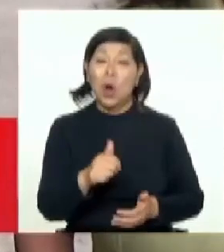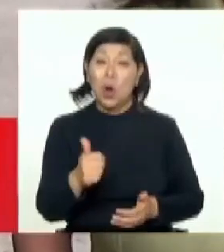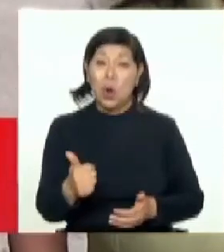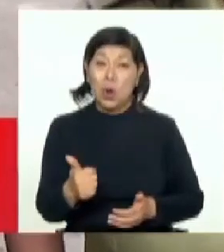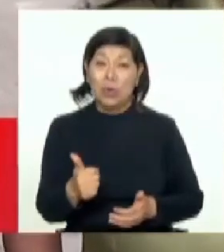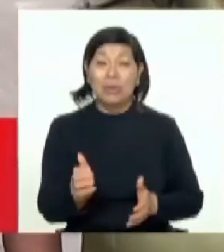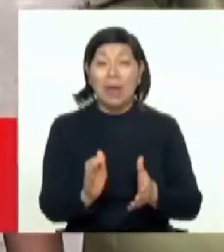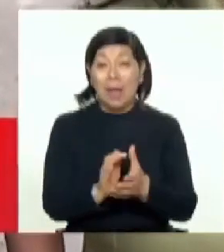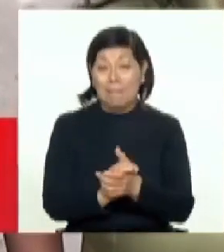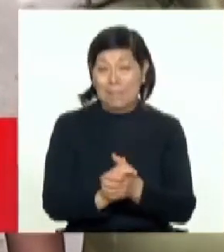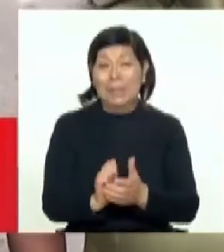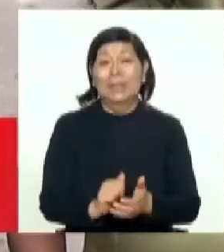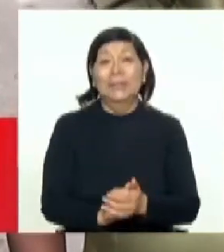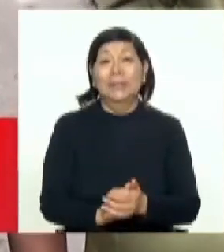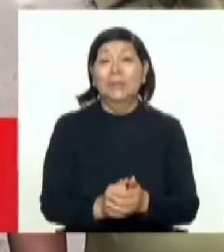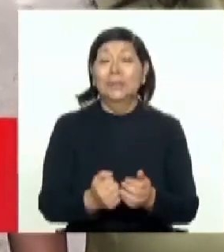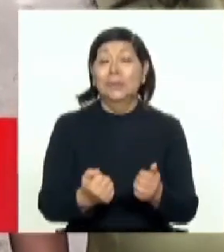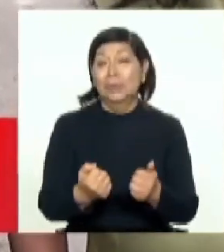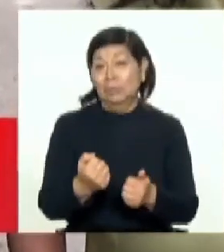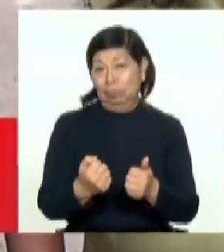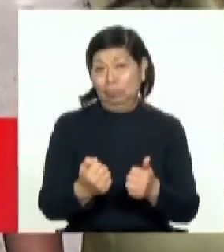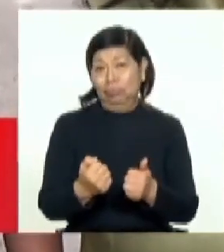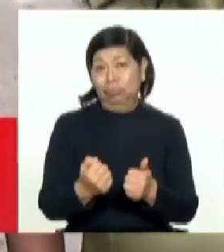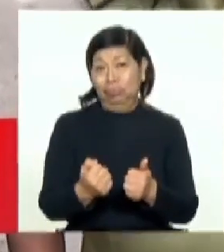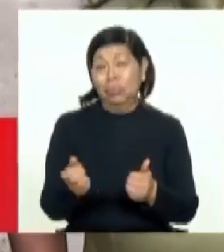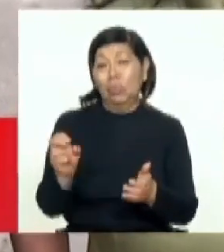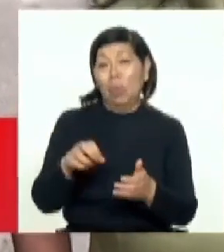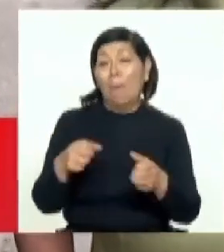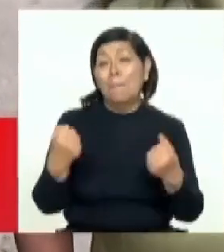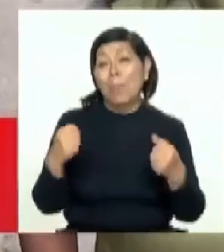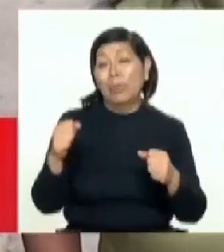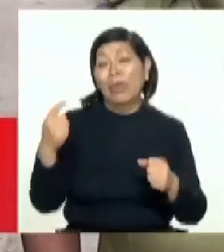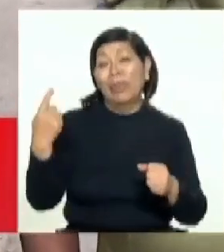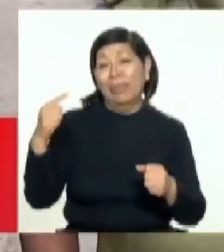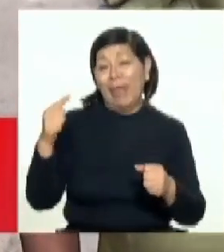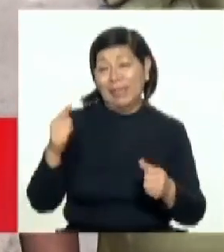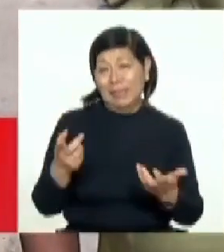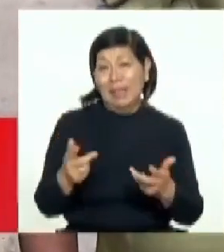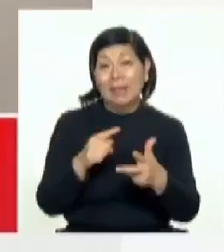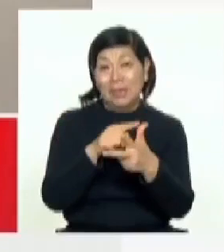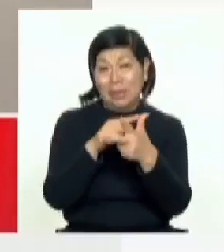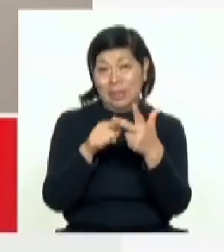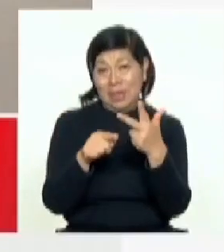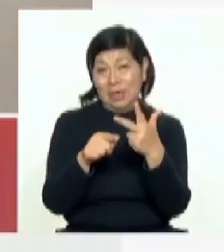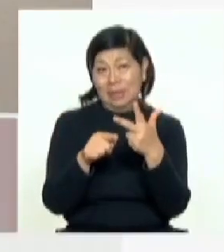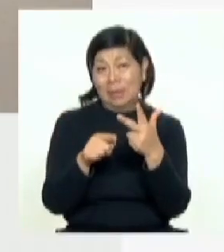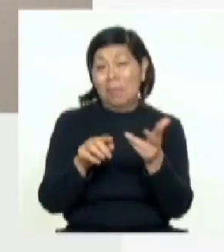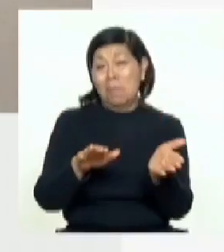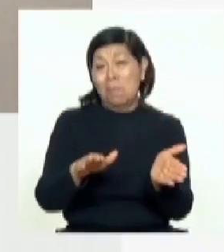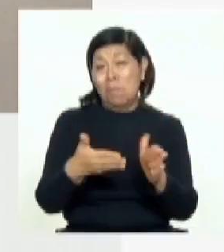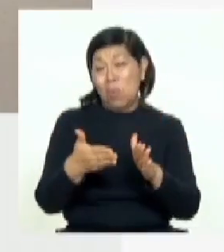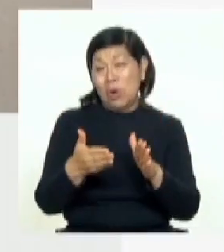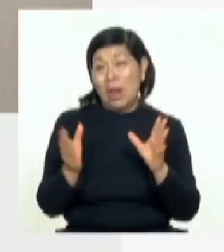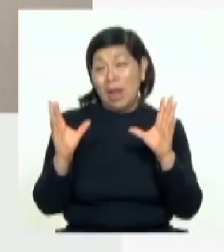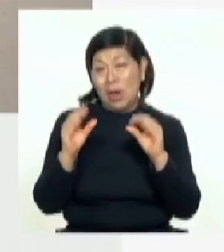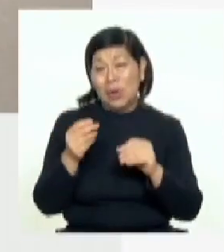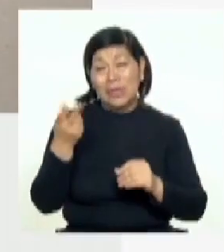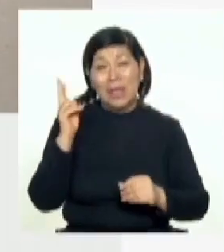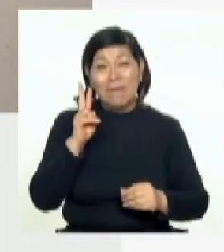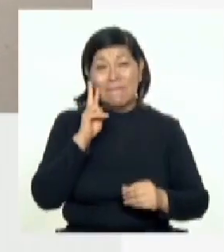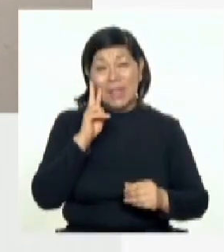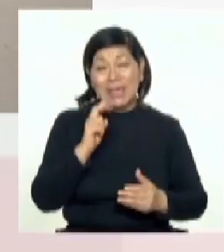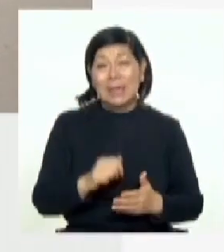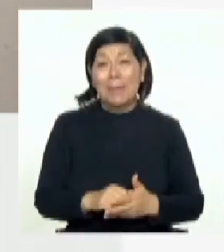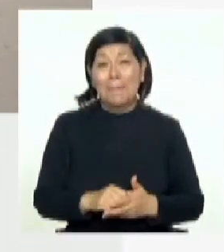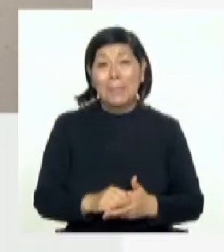uno de sus acompañantes que conducía, que estaba a bordo de una mototaxi también. Son 3 personas en realidad que perdieron la vida la noche del viernes, y